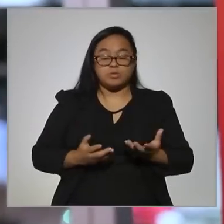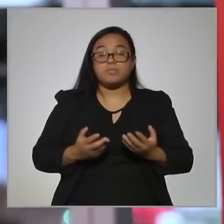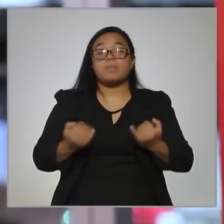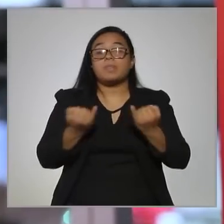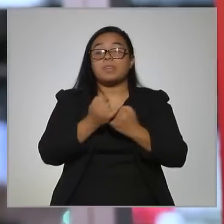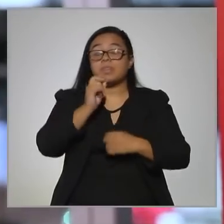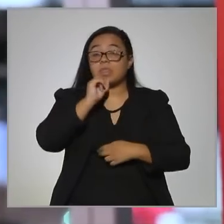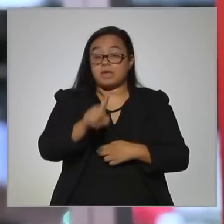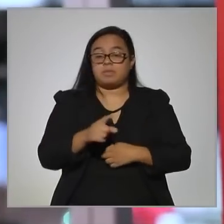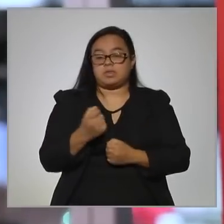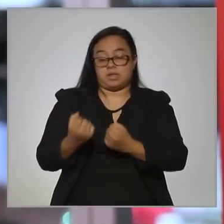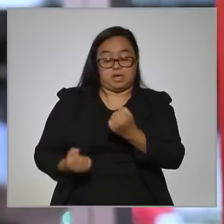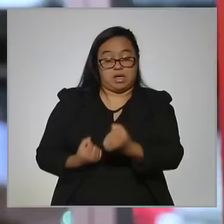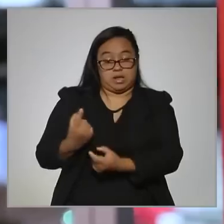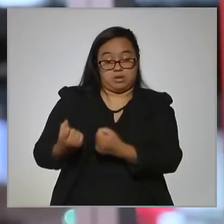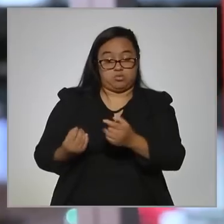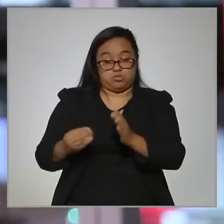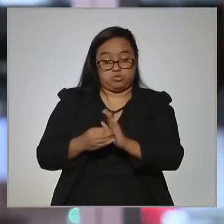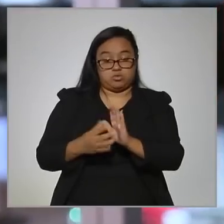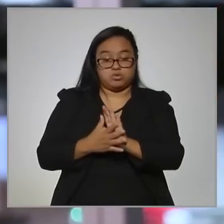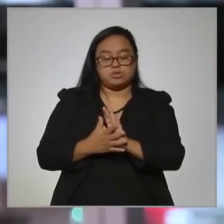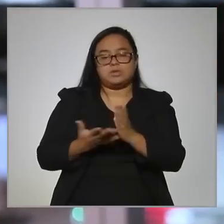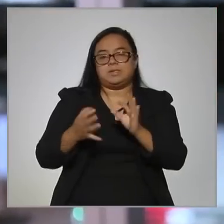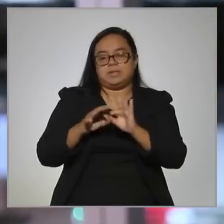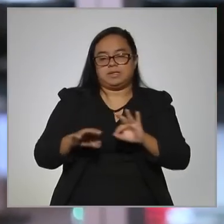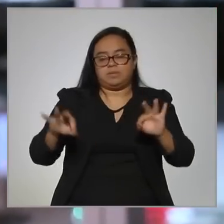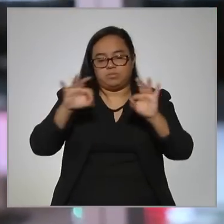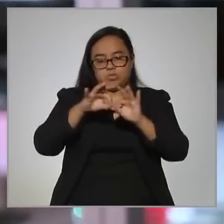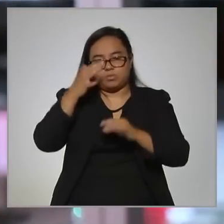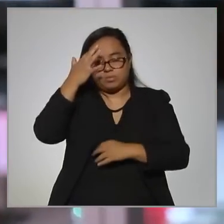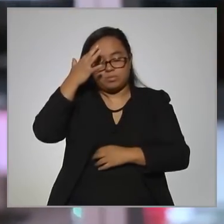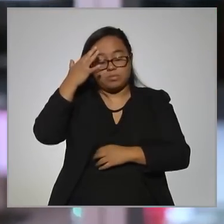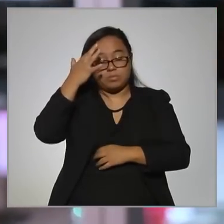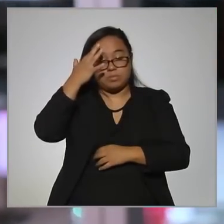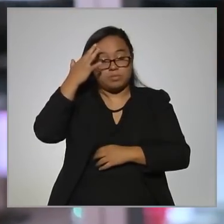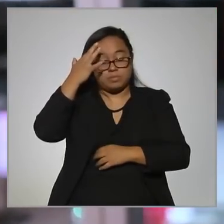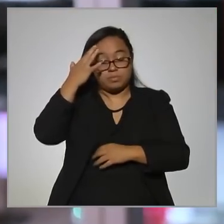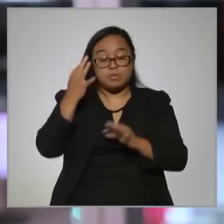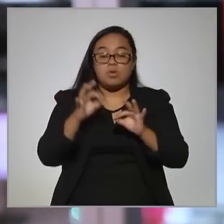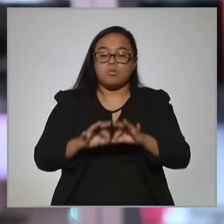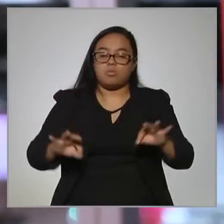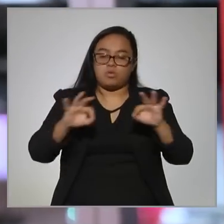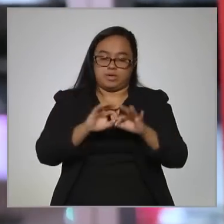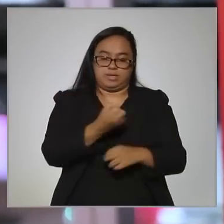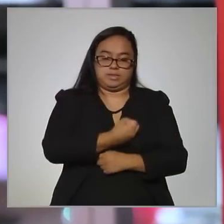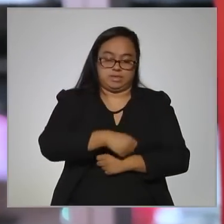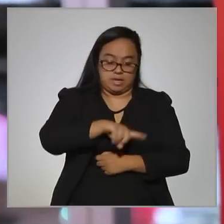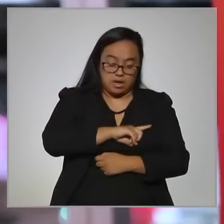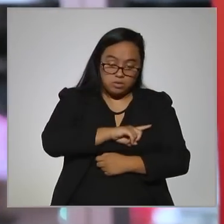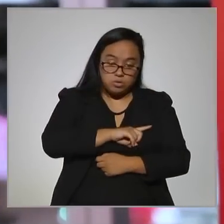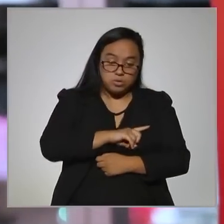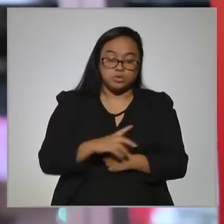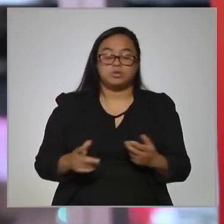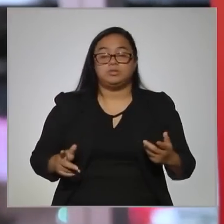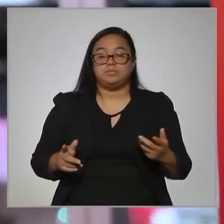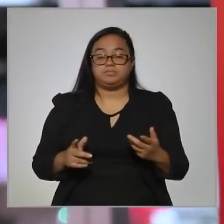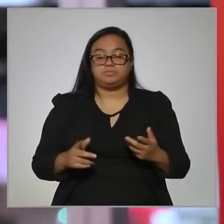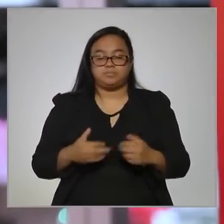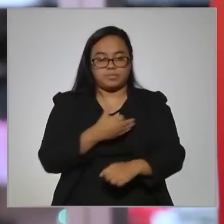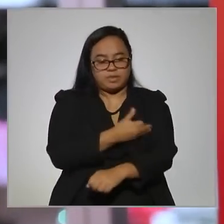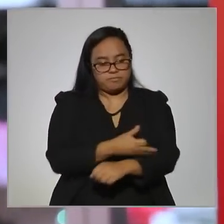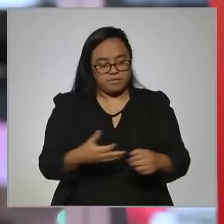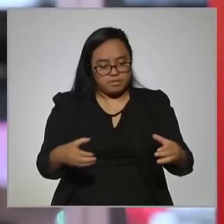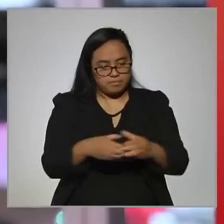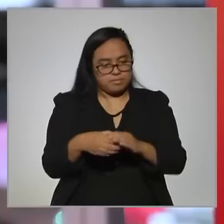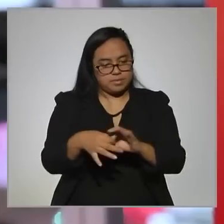Definitivamente pues hay unas que son como que muy importantes, como por ejemplo salud, pues estar bien con la